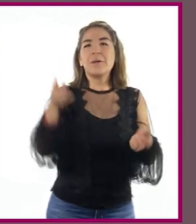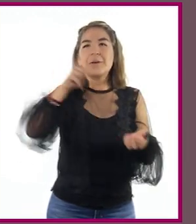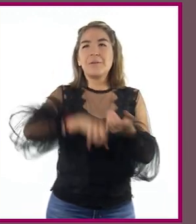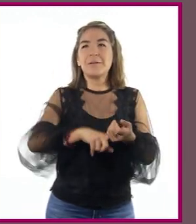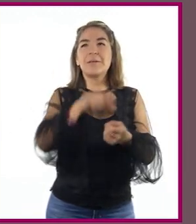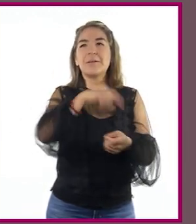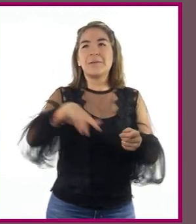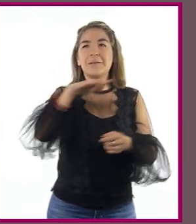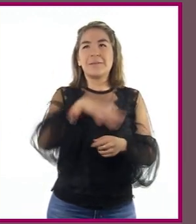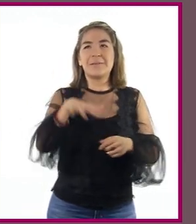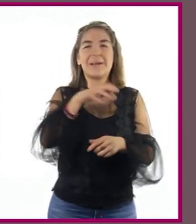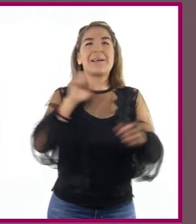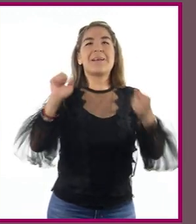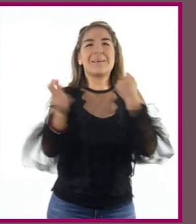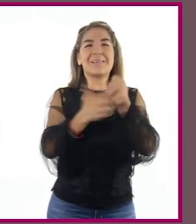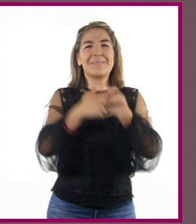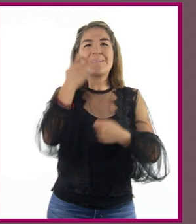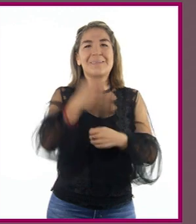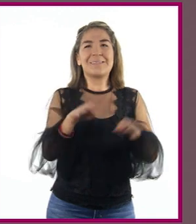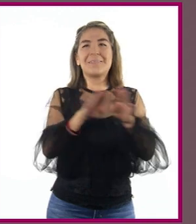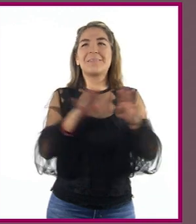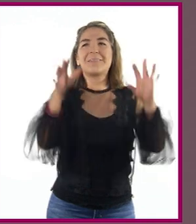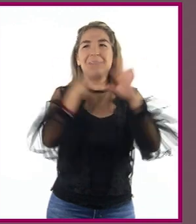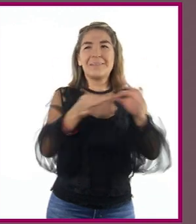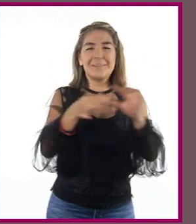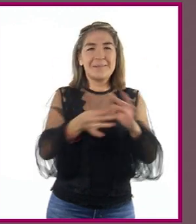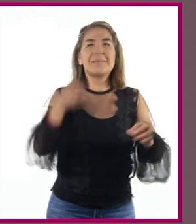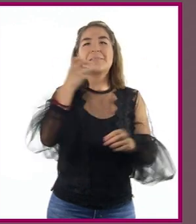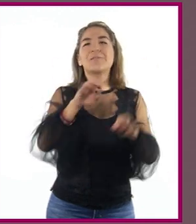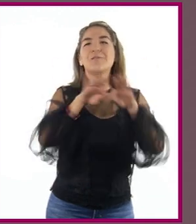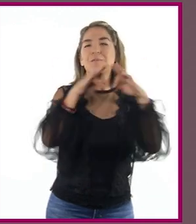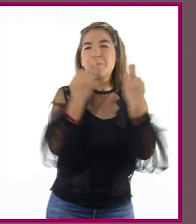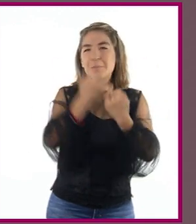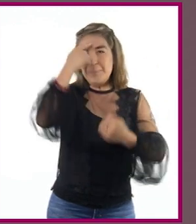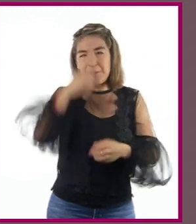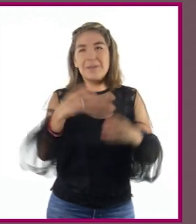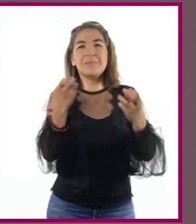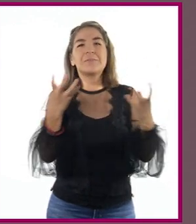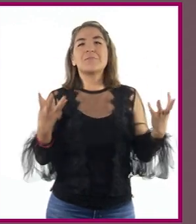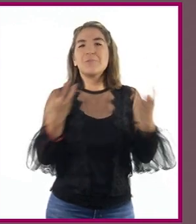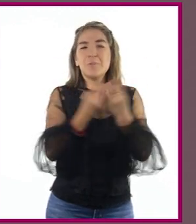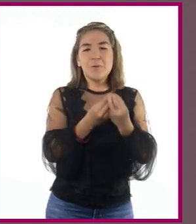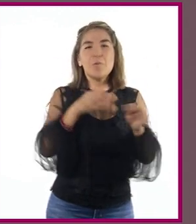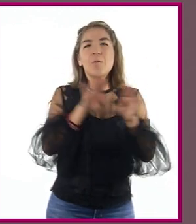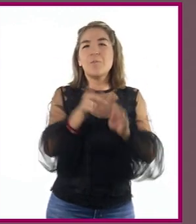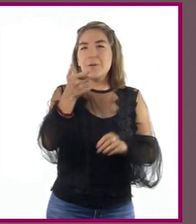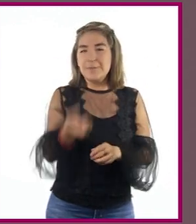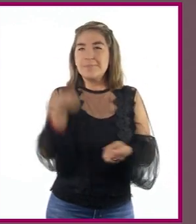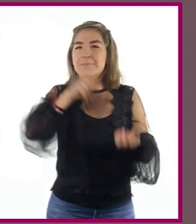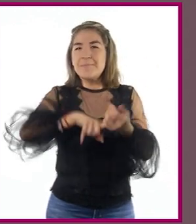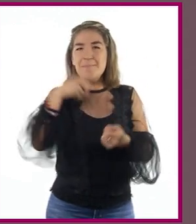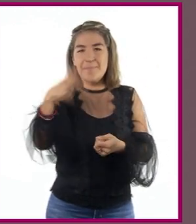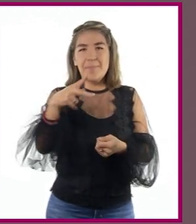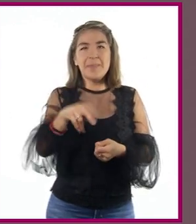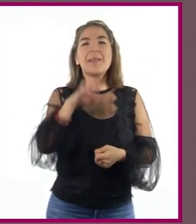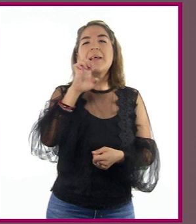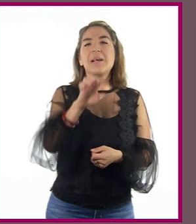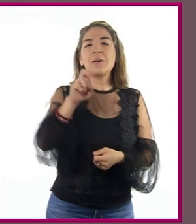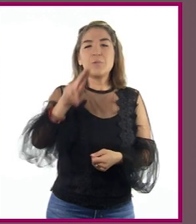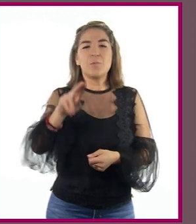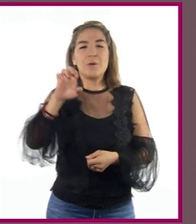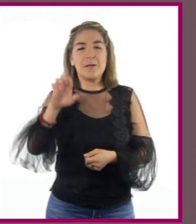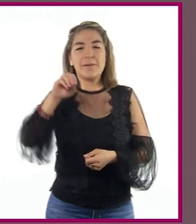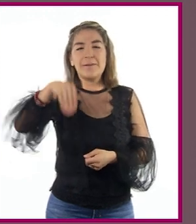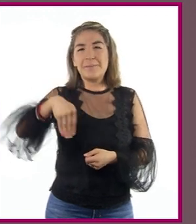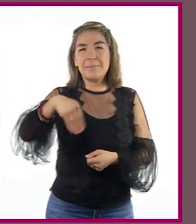Parlamento Europeo y se sentaron las bases para la formación de la Unión Económica Monetaria,